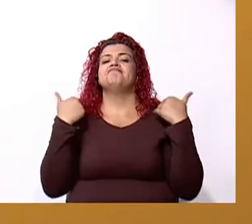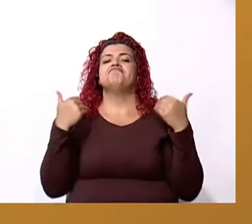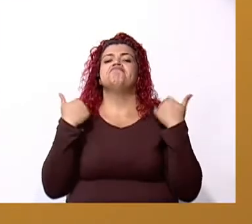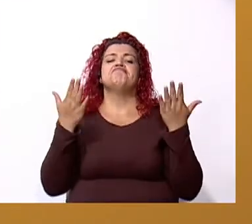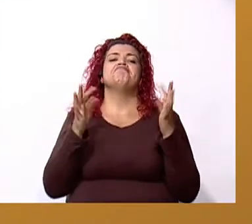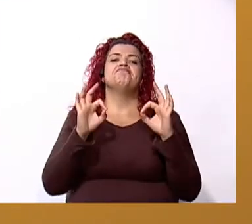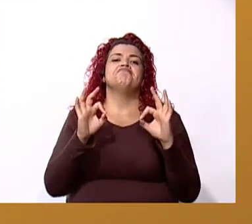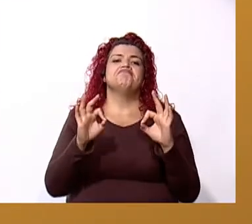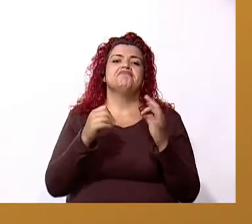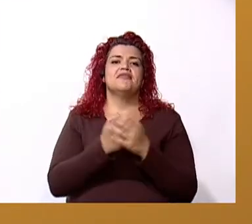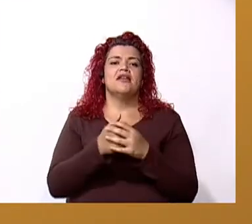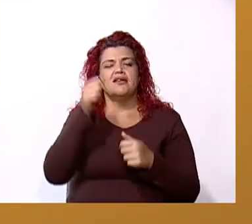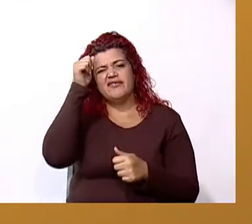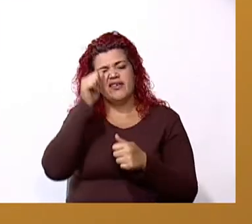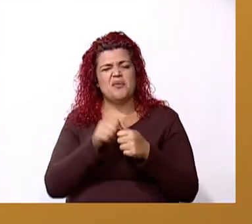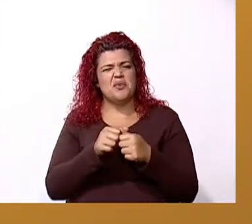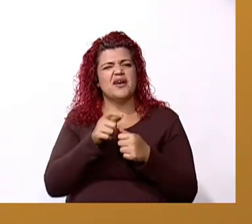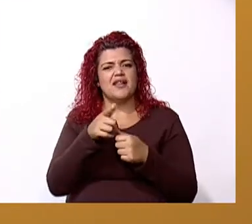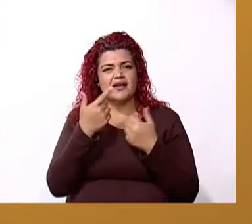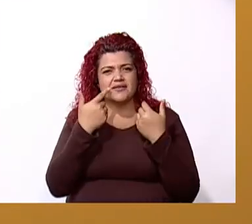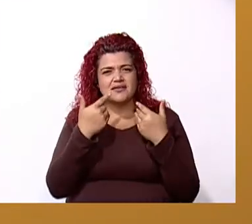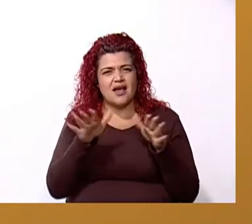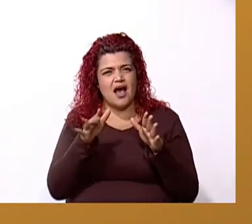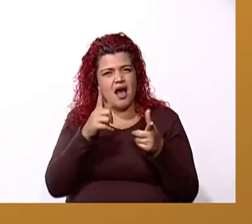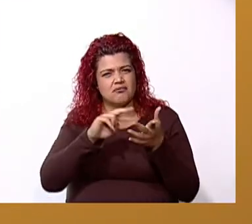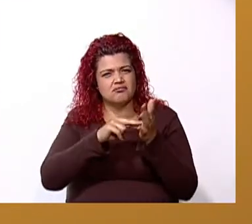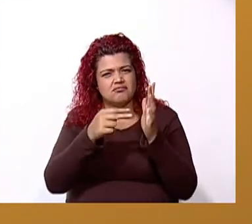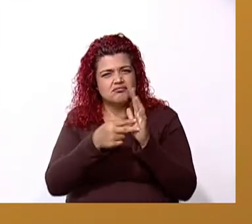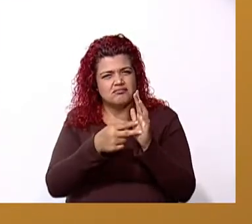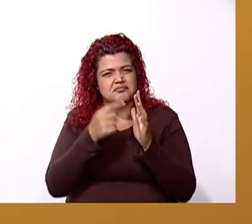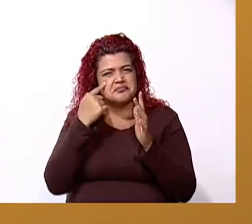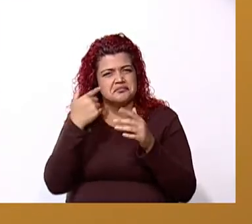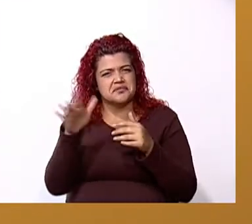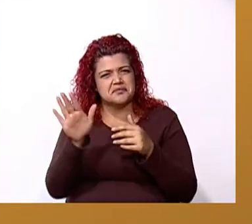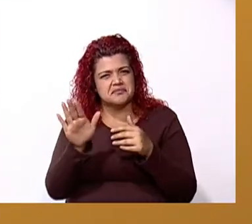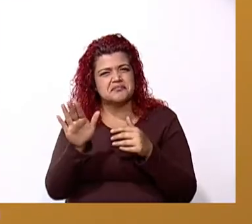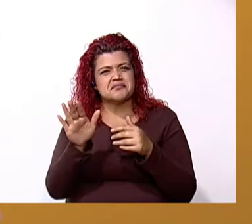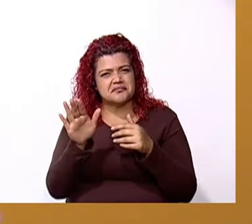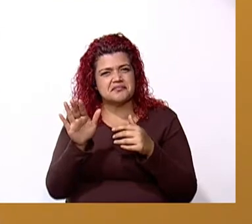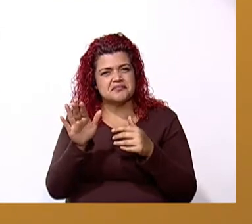Entonces, ¿recuerdan entonces ya estos conceptos vistos?